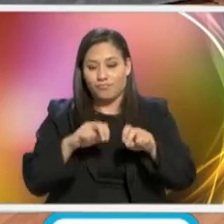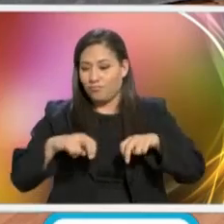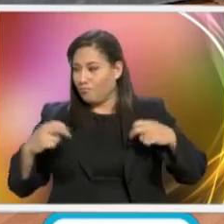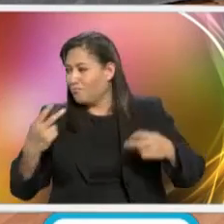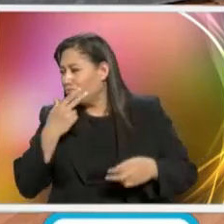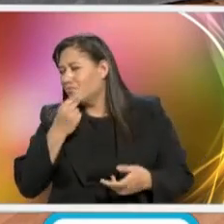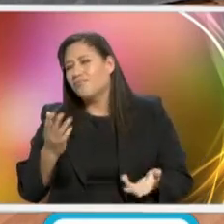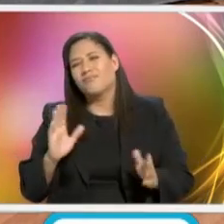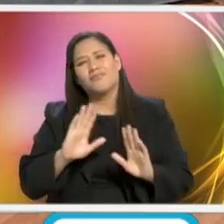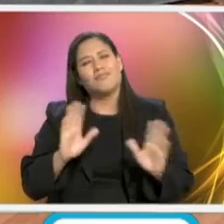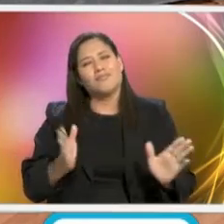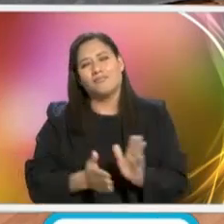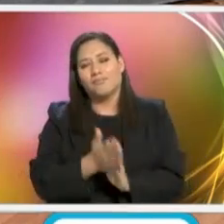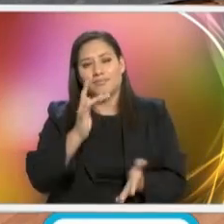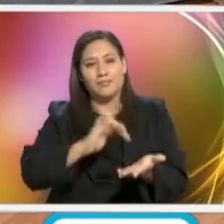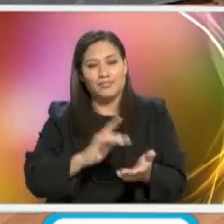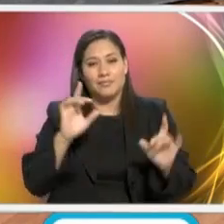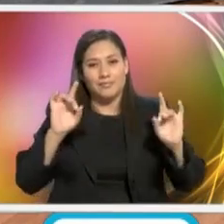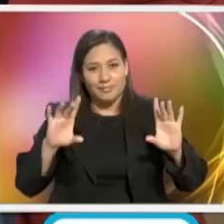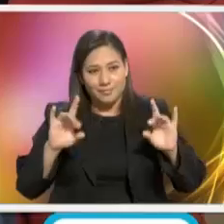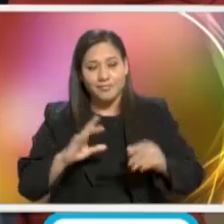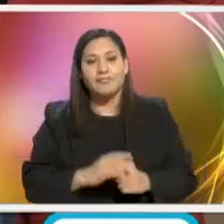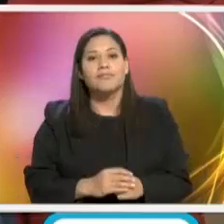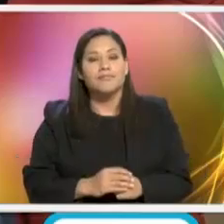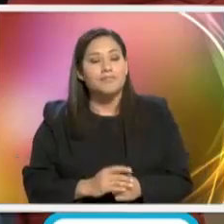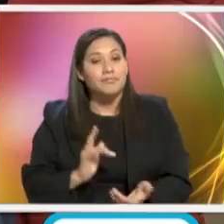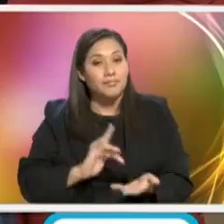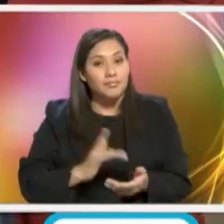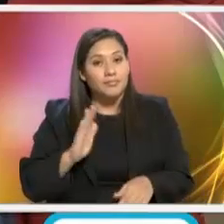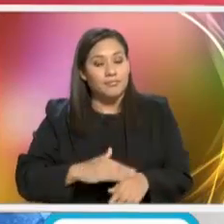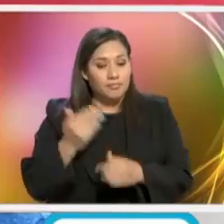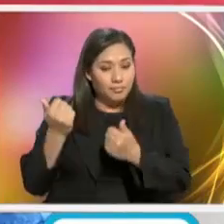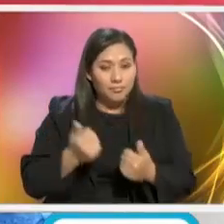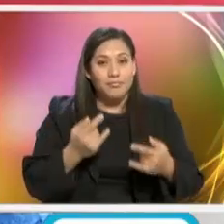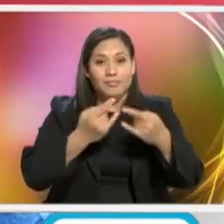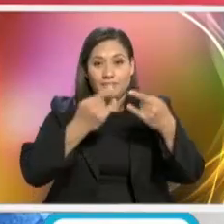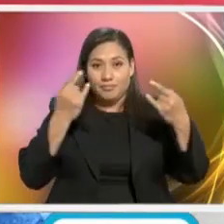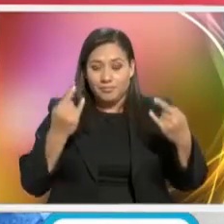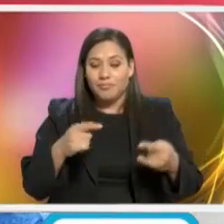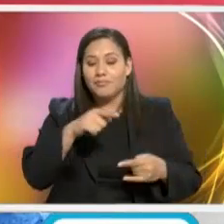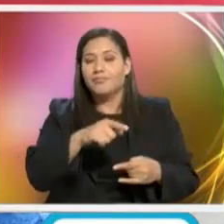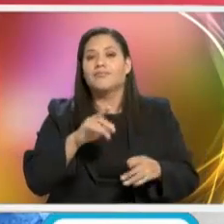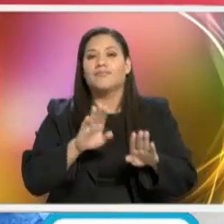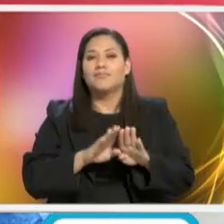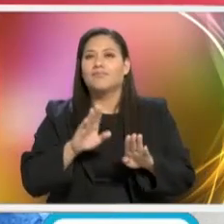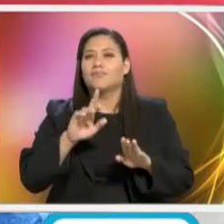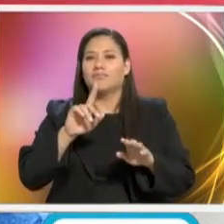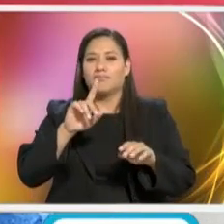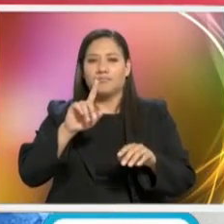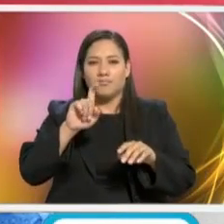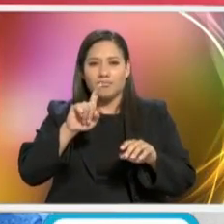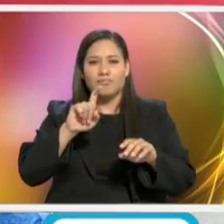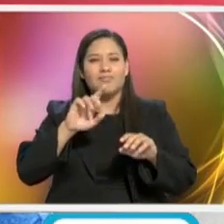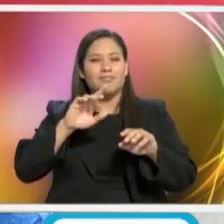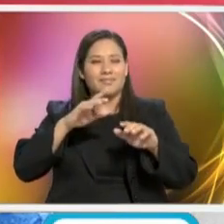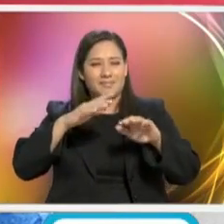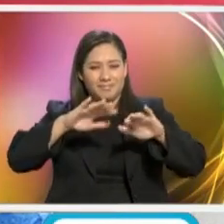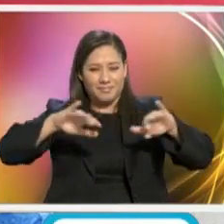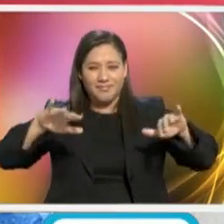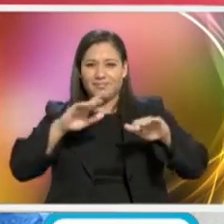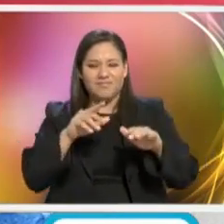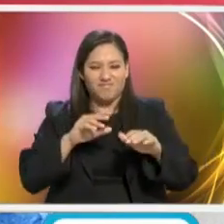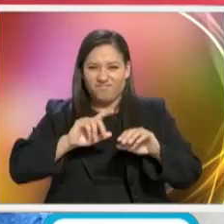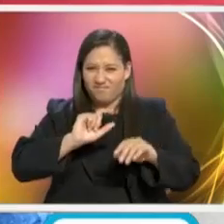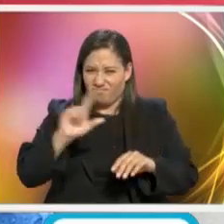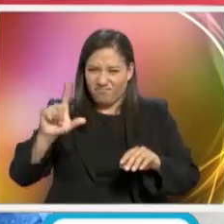Ya nos vamos. Muchas gracias, Ángel. Gracias Muy por bien. traernos estas estrellas, estos parteaguas en la música. Y dos grandes famosos